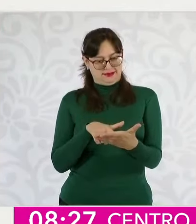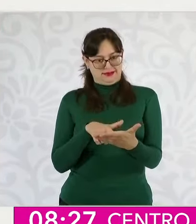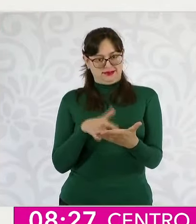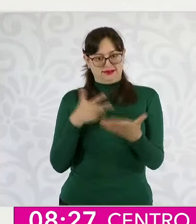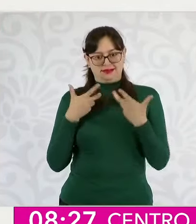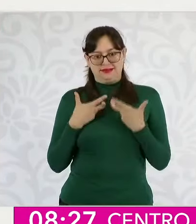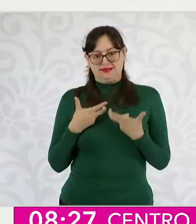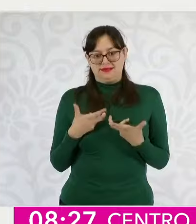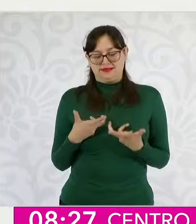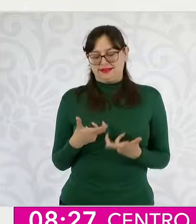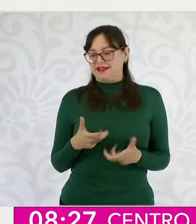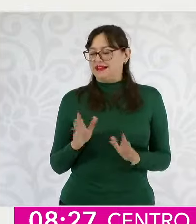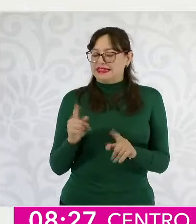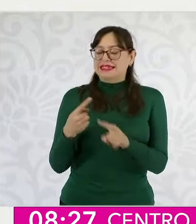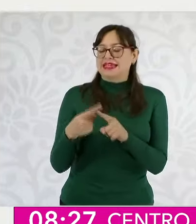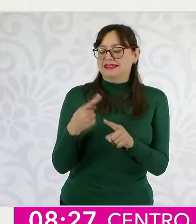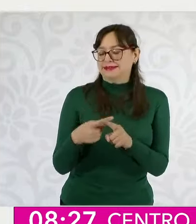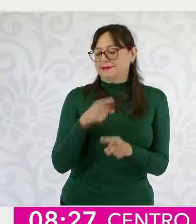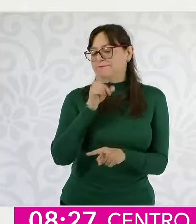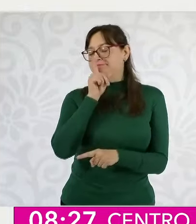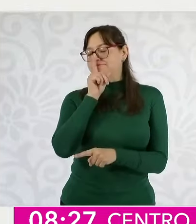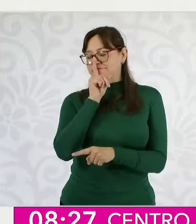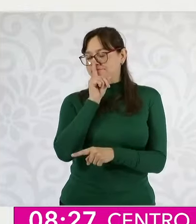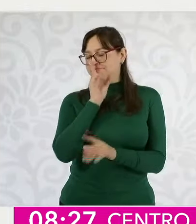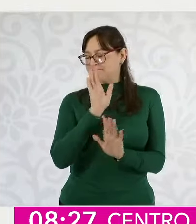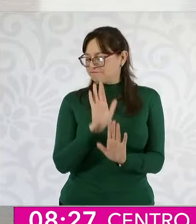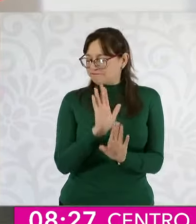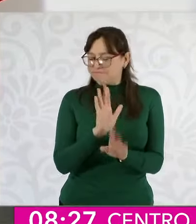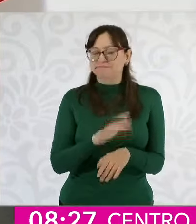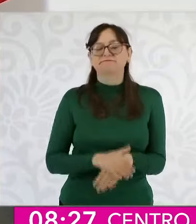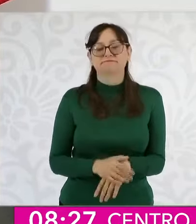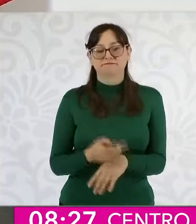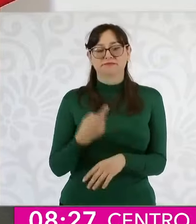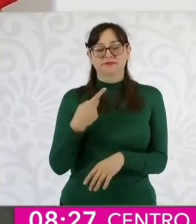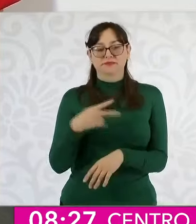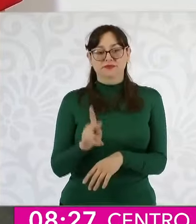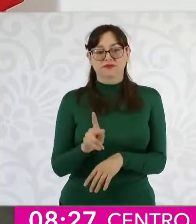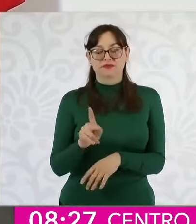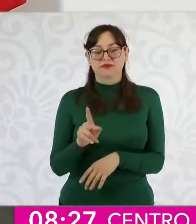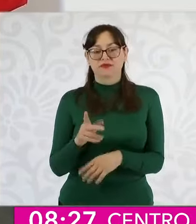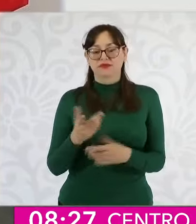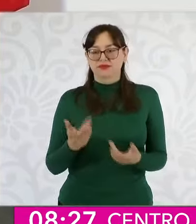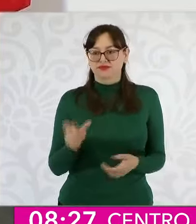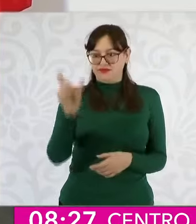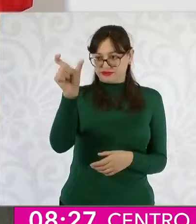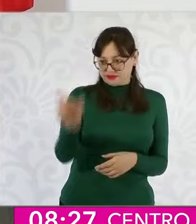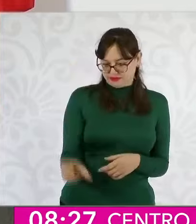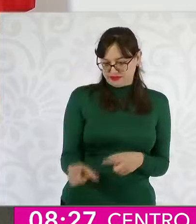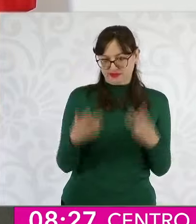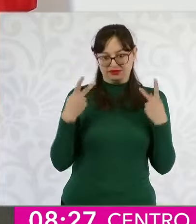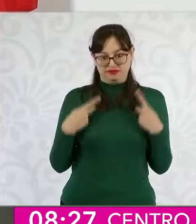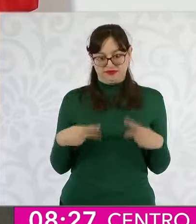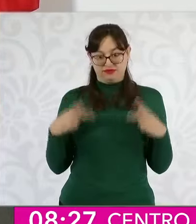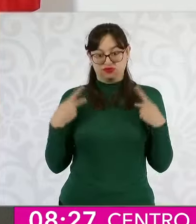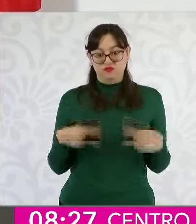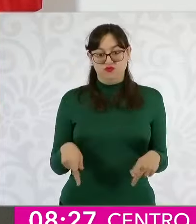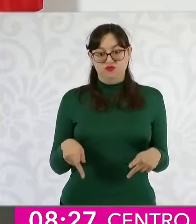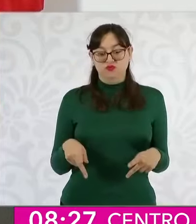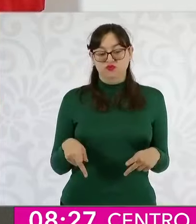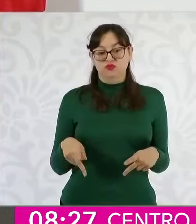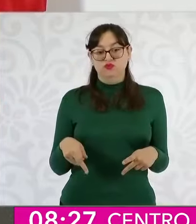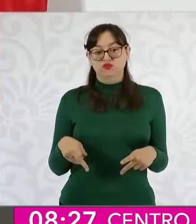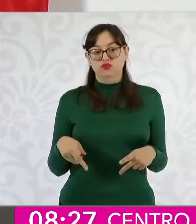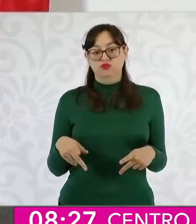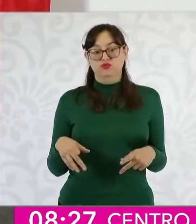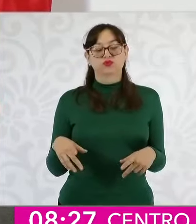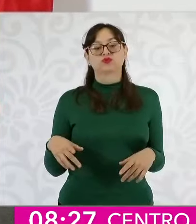en algunas publicaciones en las redes sociales, pues ¿cómo se le llama a aquella persona que le pide a